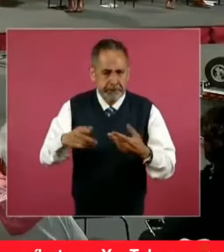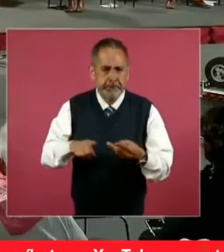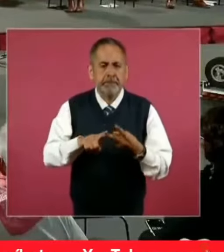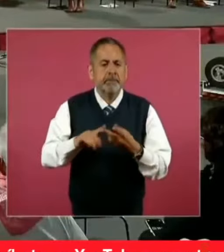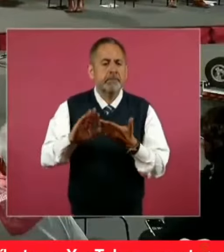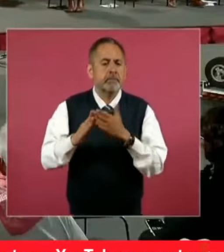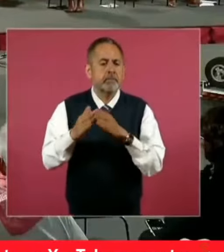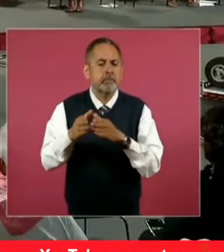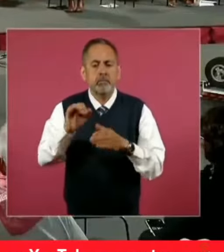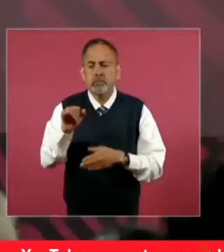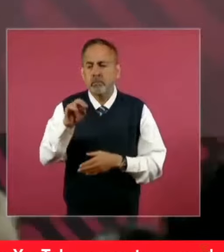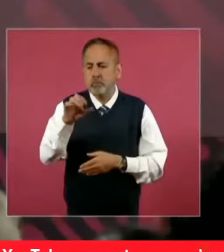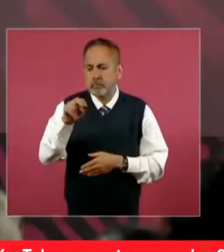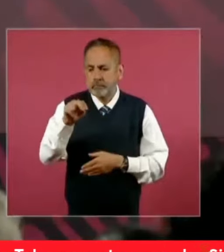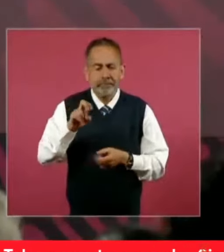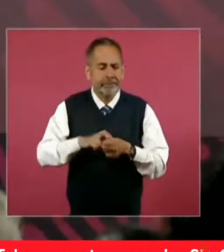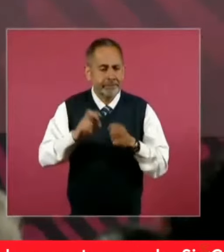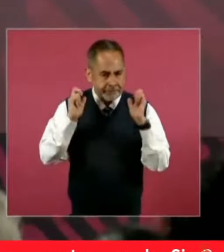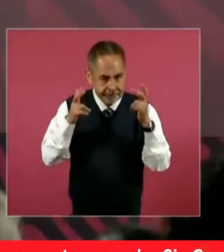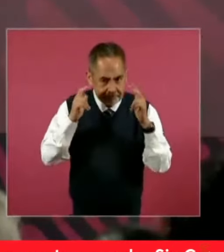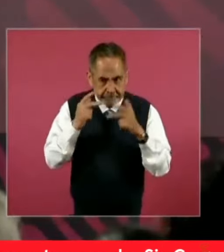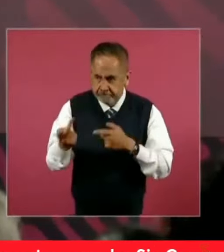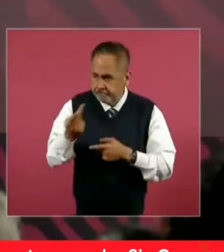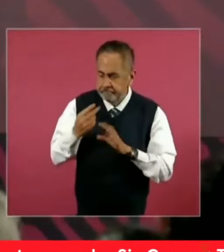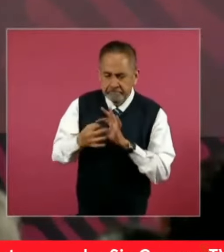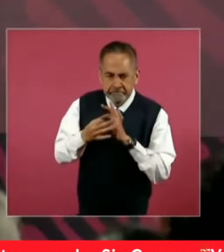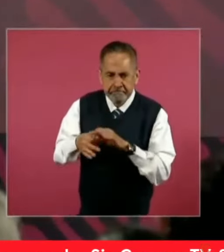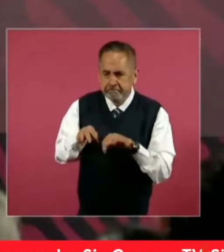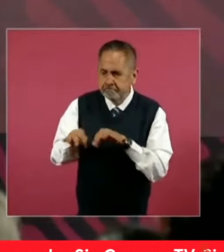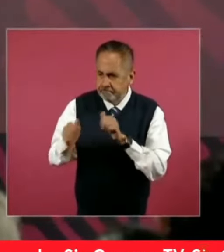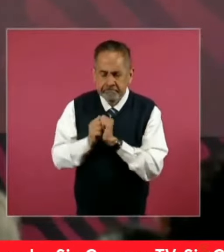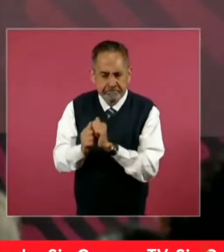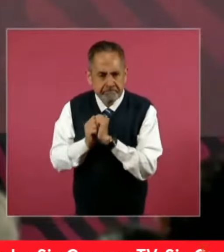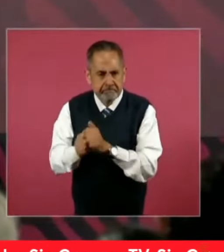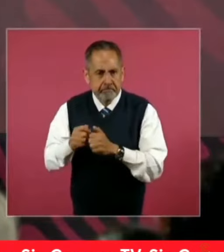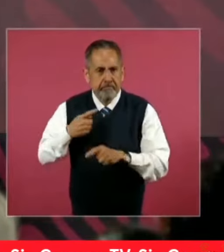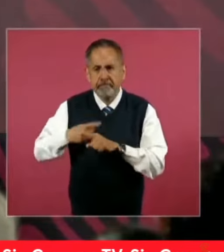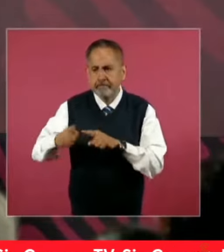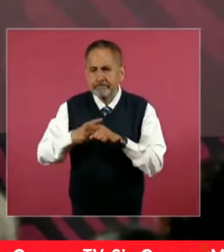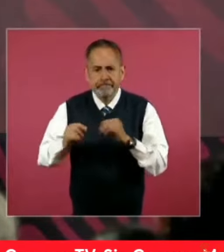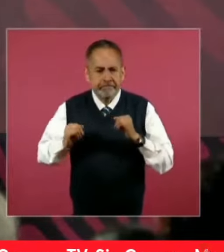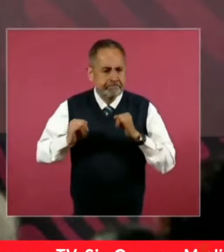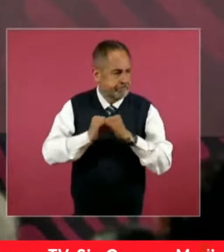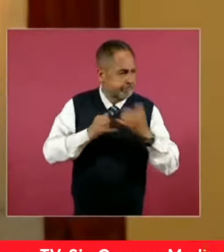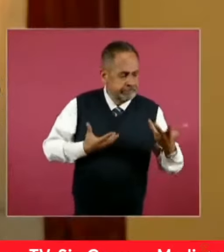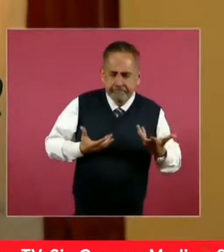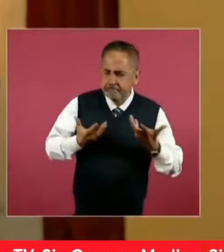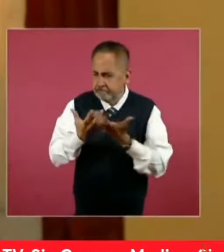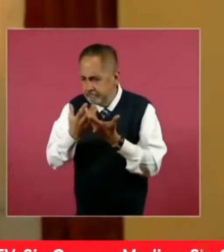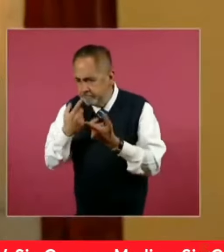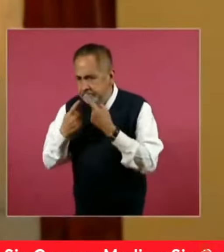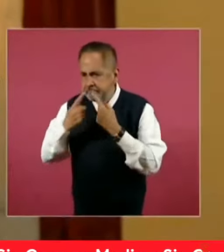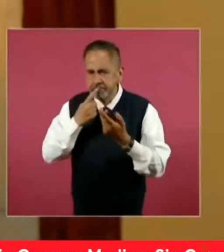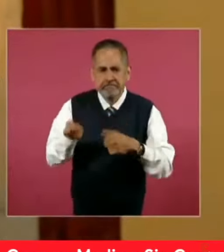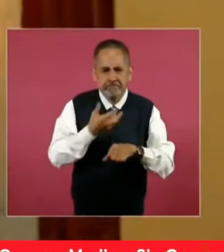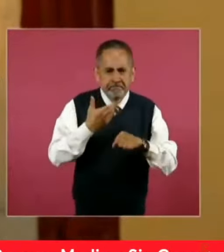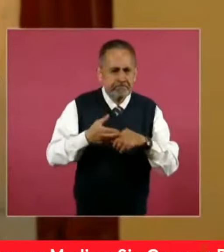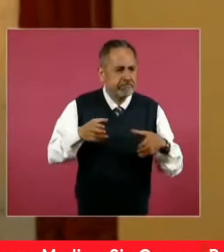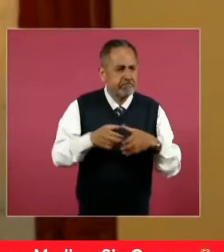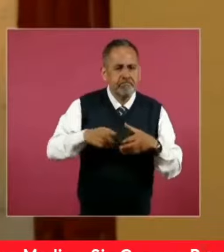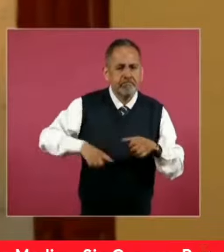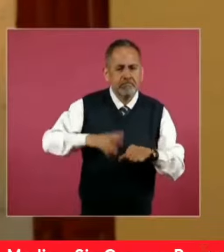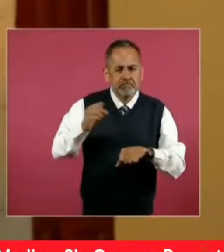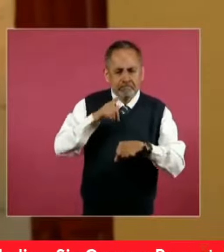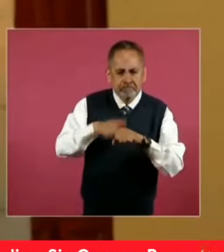a la comunidad de Juncaná, en Chiapas, porque han estado de la mano con nosotros, que somos varias instituciones, muchas secretarías del gobierno